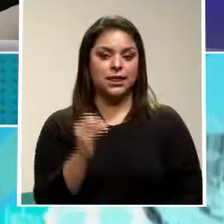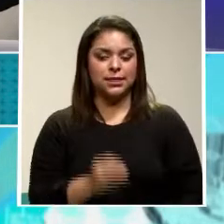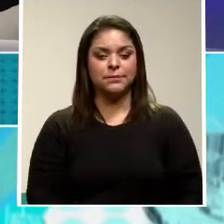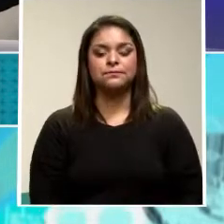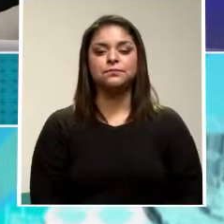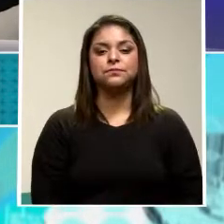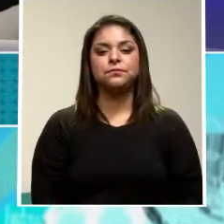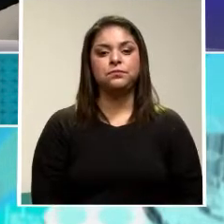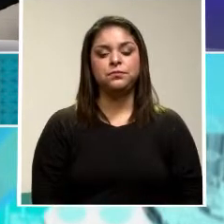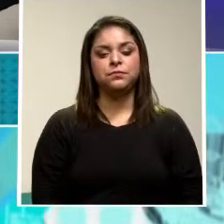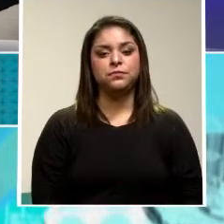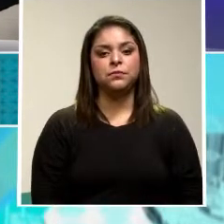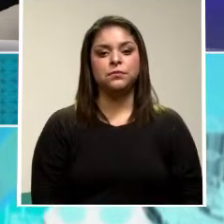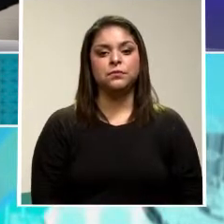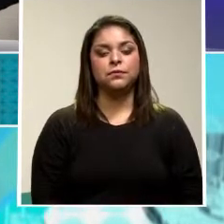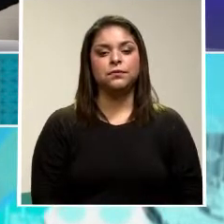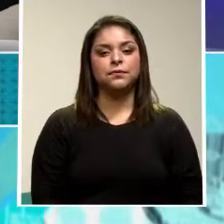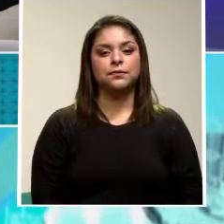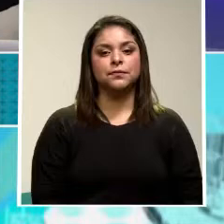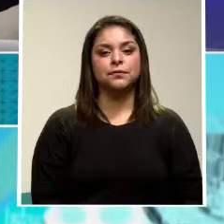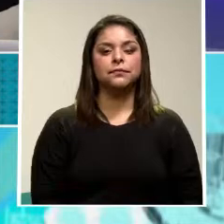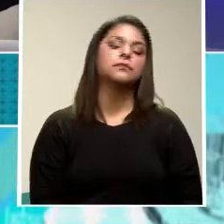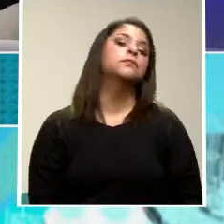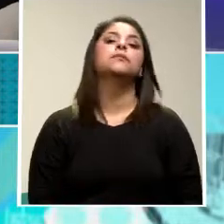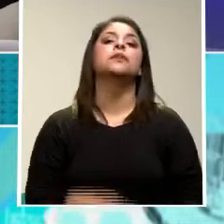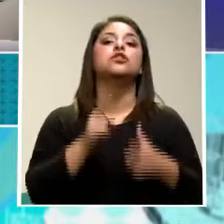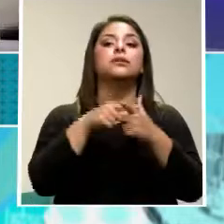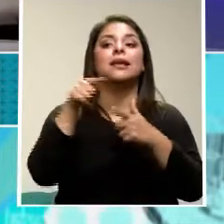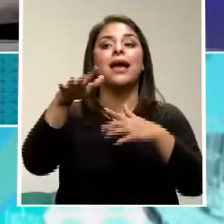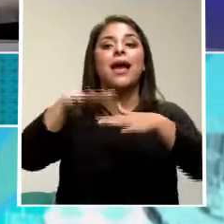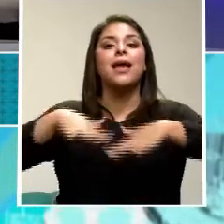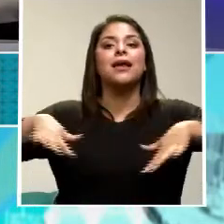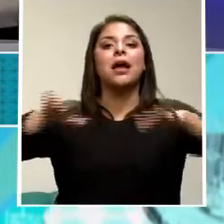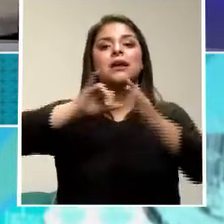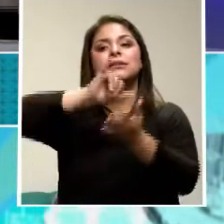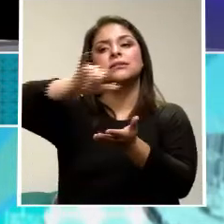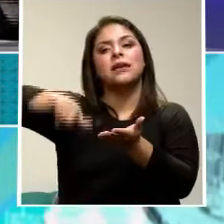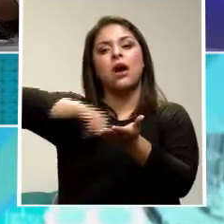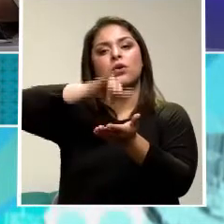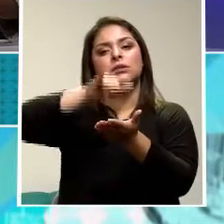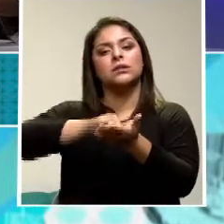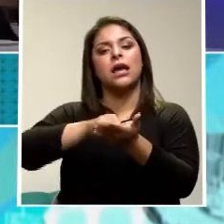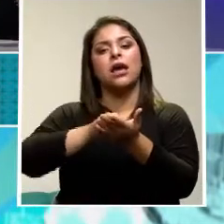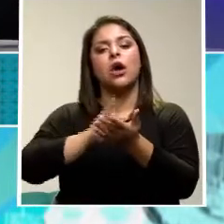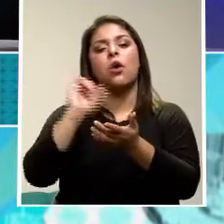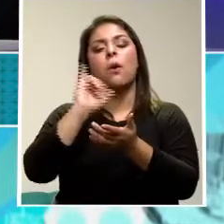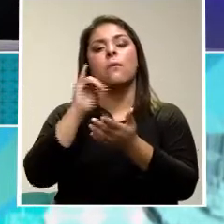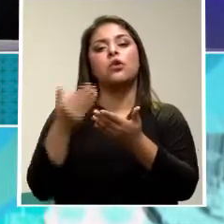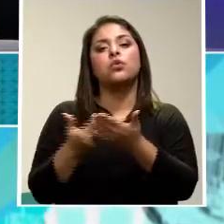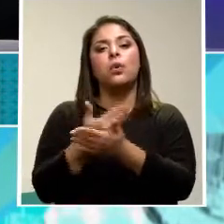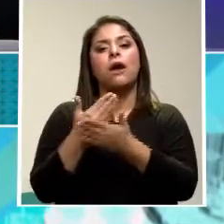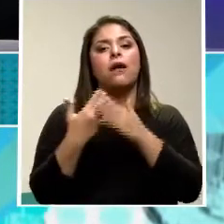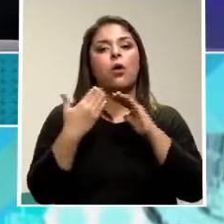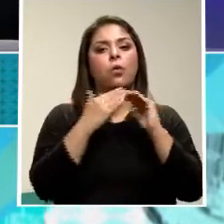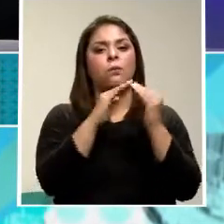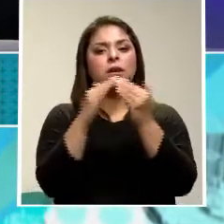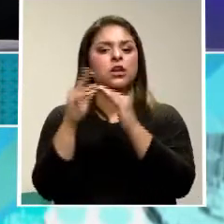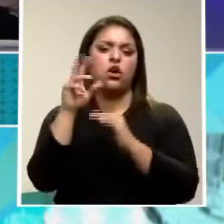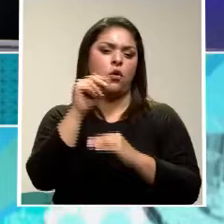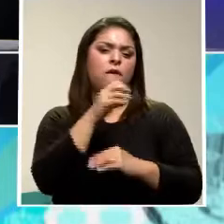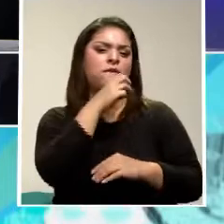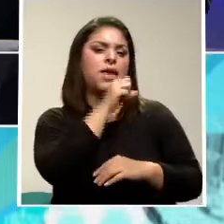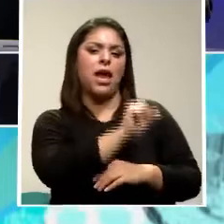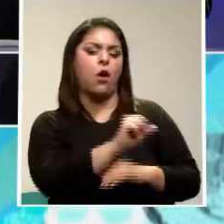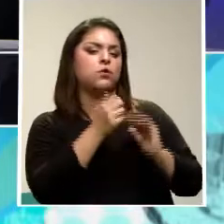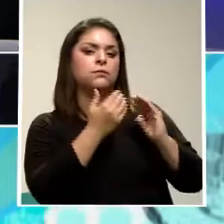De modo que era un San José de una nueva urbanización, no de los viejos barrios de San